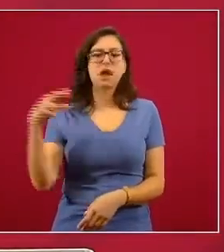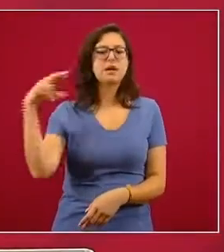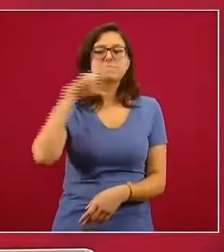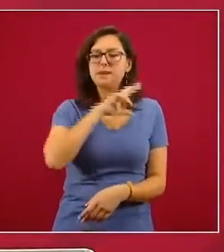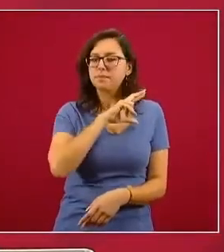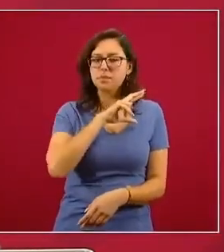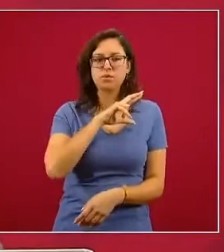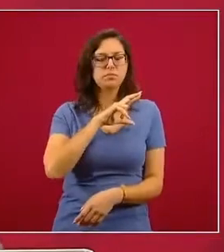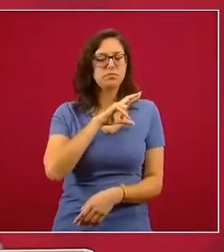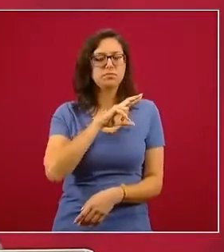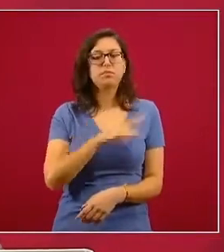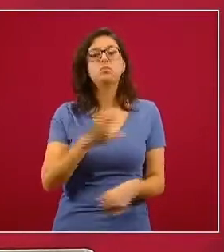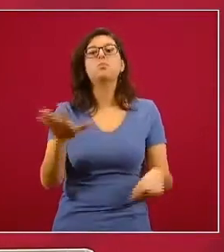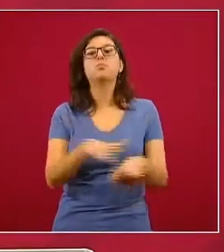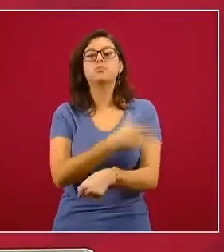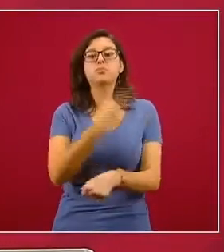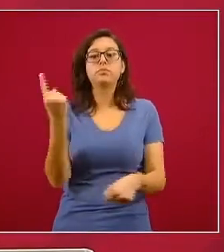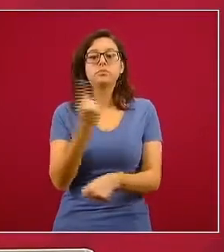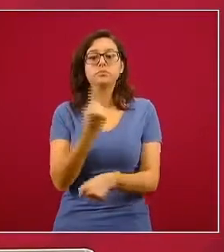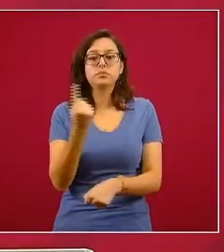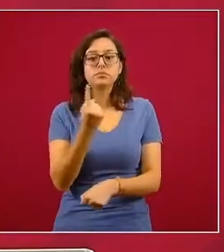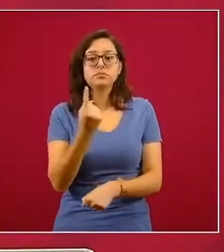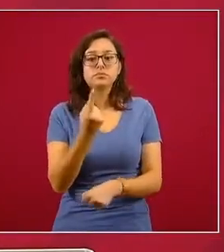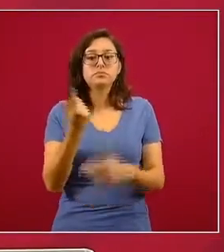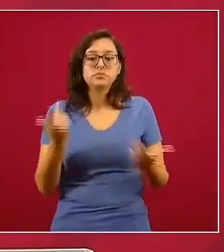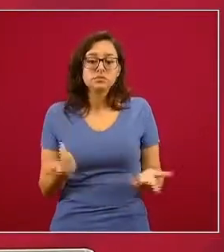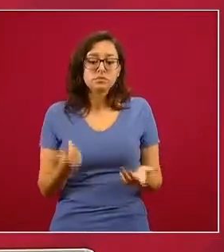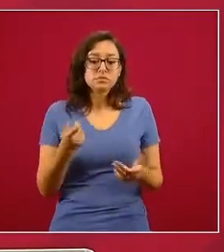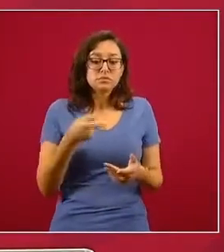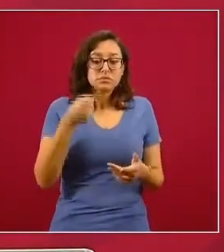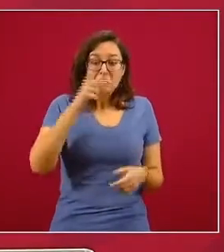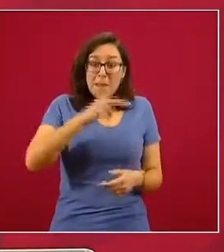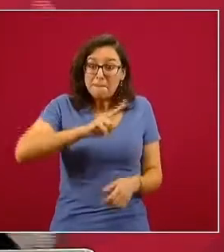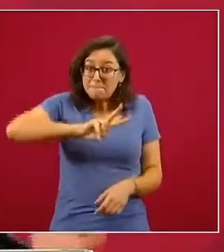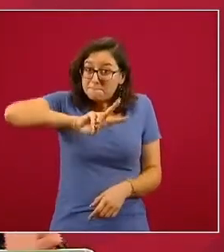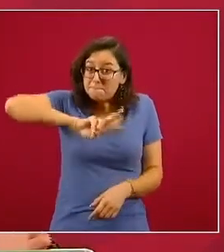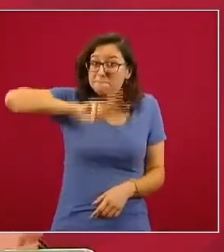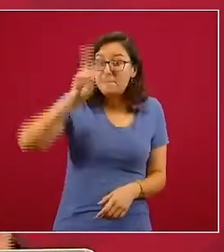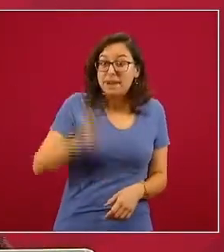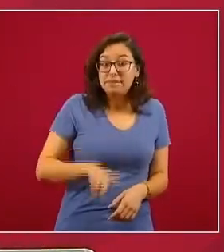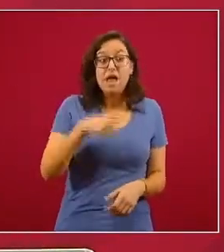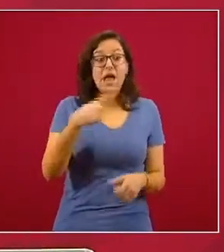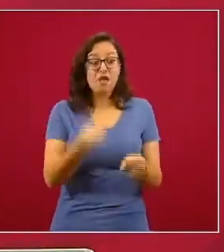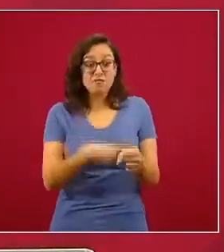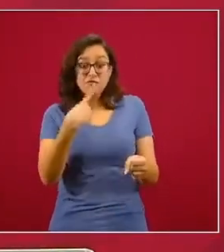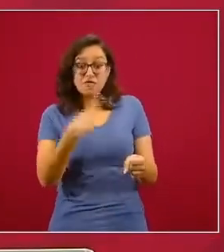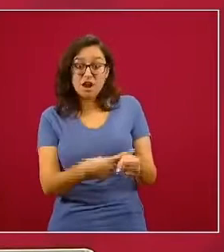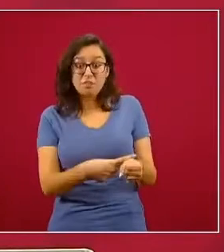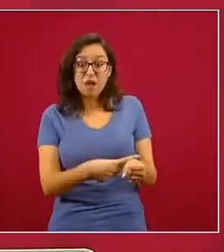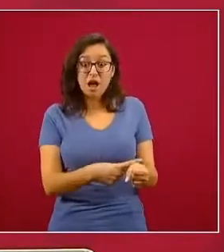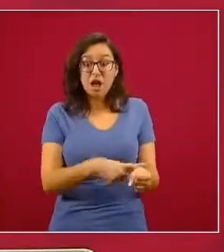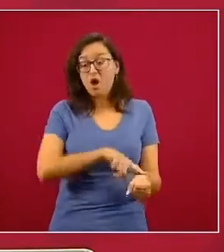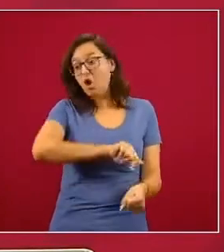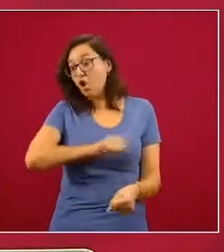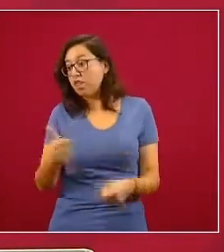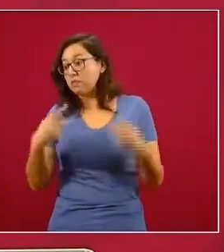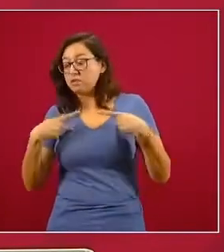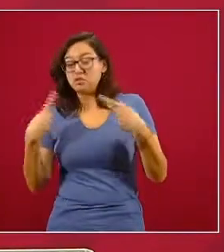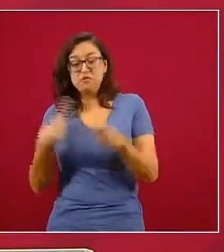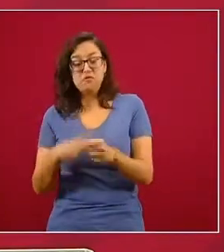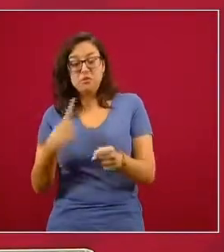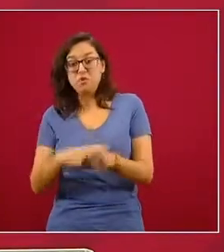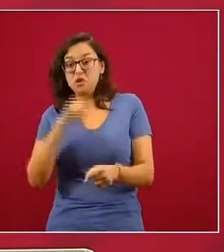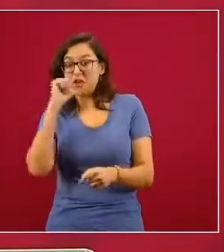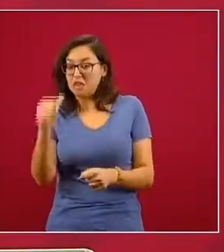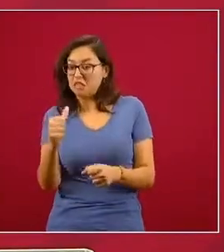tienen muy limitada capacidad para distinguir a alguien que ya tuvo COVID de alguien que no ha tenido COVID.